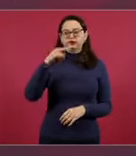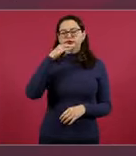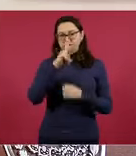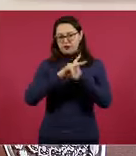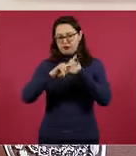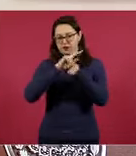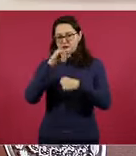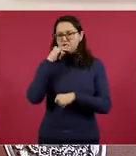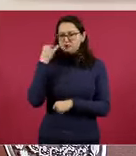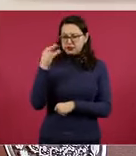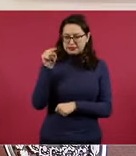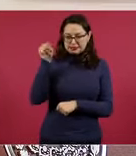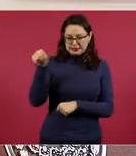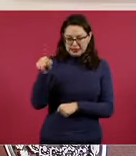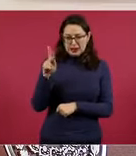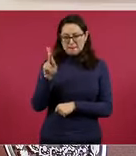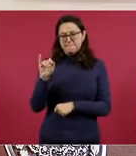en